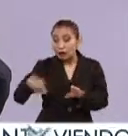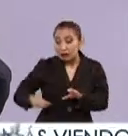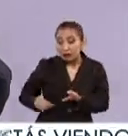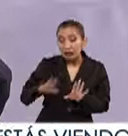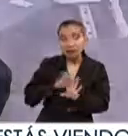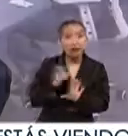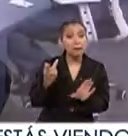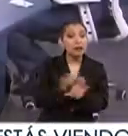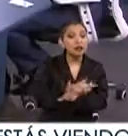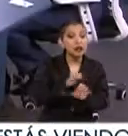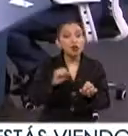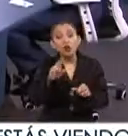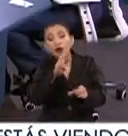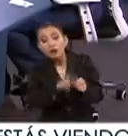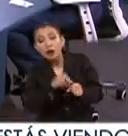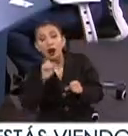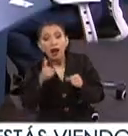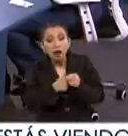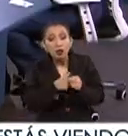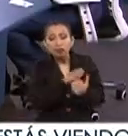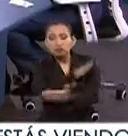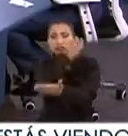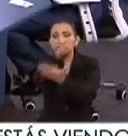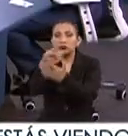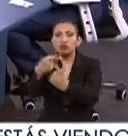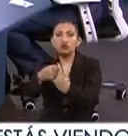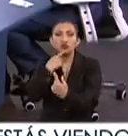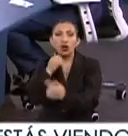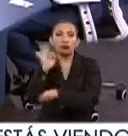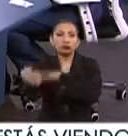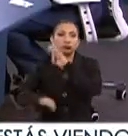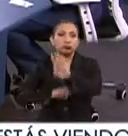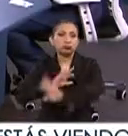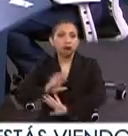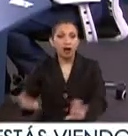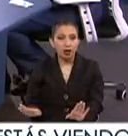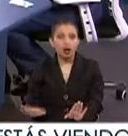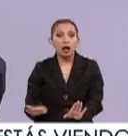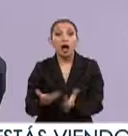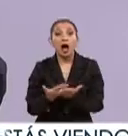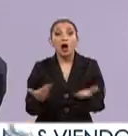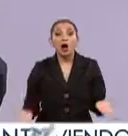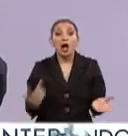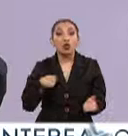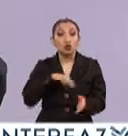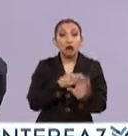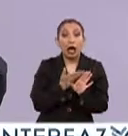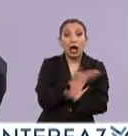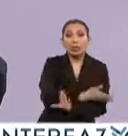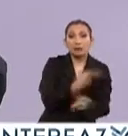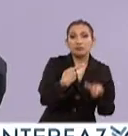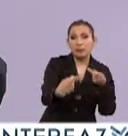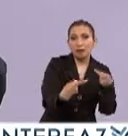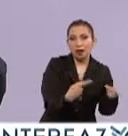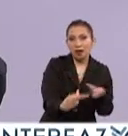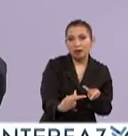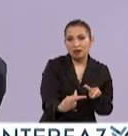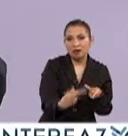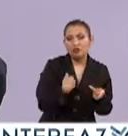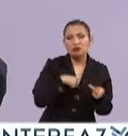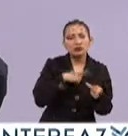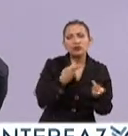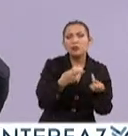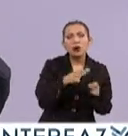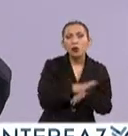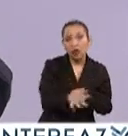accidente o cuando sucedió un desastre natural. La Cruz Roja llegaba a auxiliar a las personas que lo estaban. Ahora estamos muy metidos en la prevención. ¿Qué hacemos para la